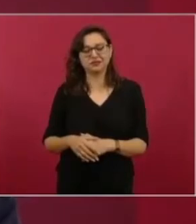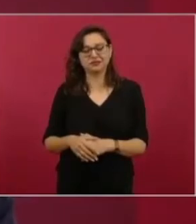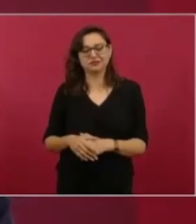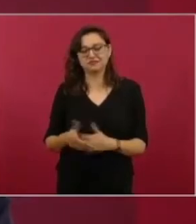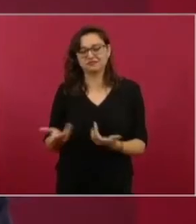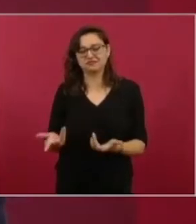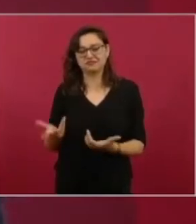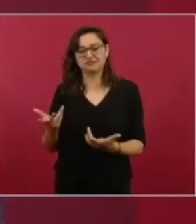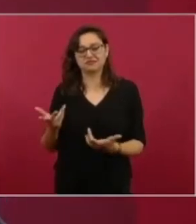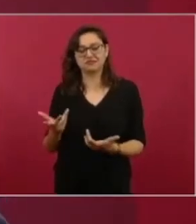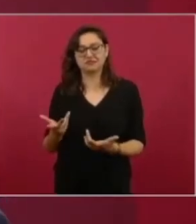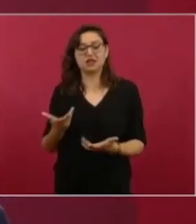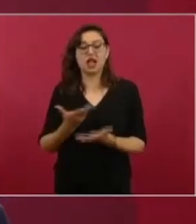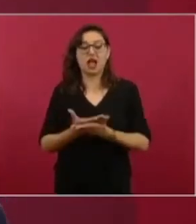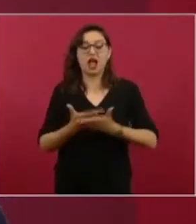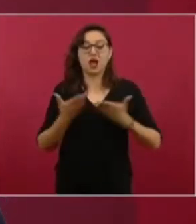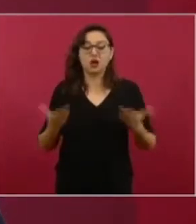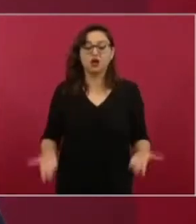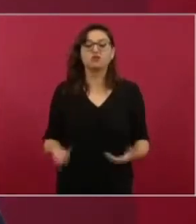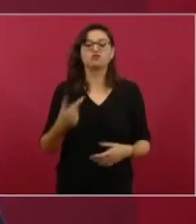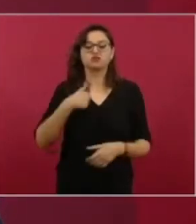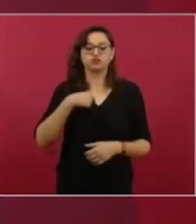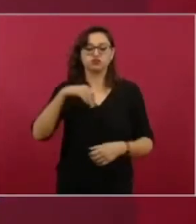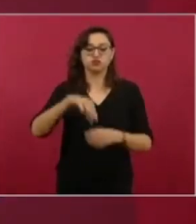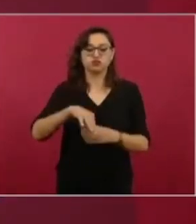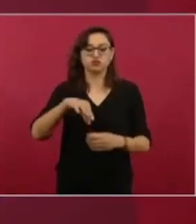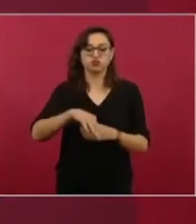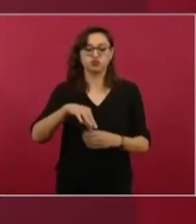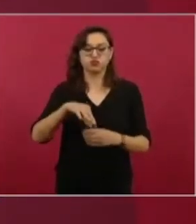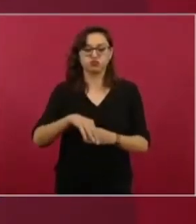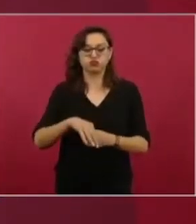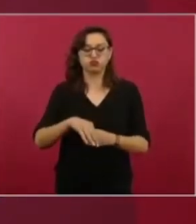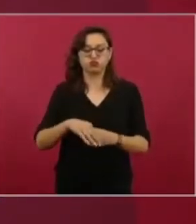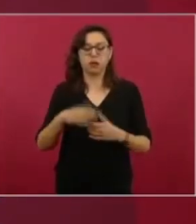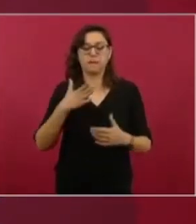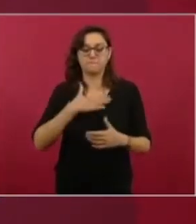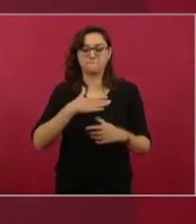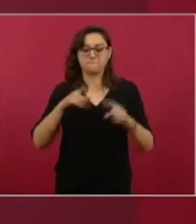votaba por eso. Ahora voy a votar, voy a poner mi boleta,